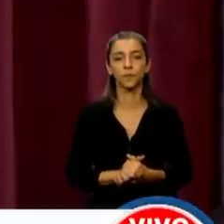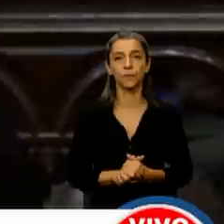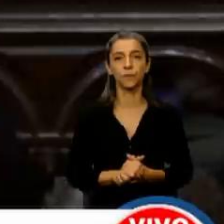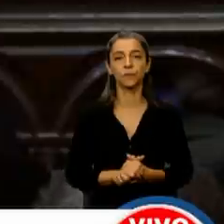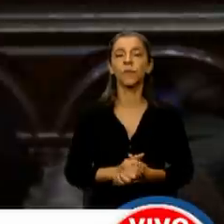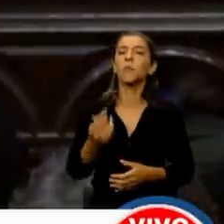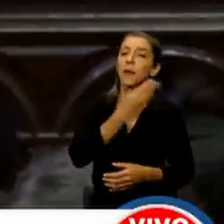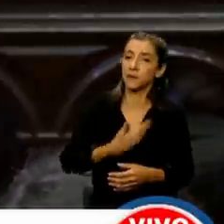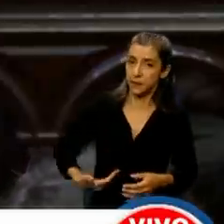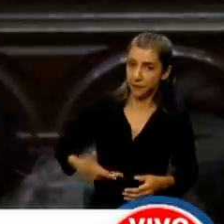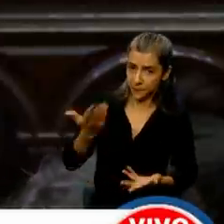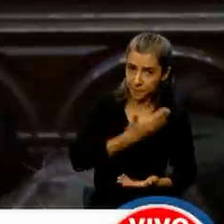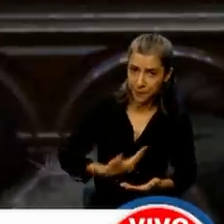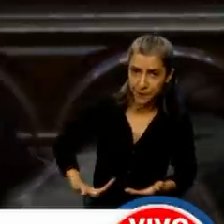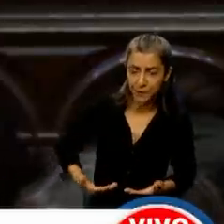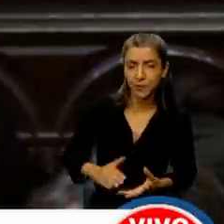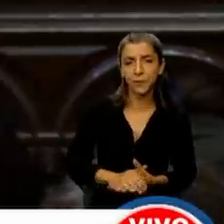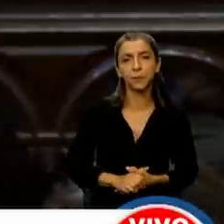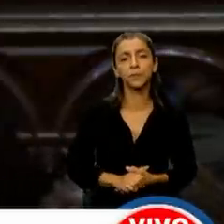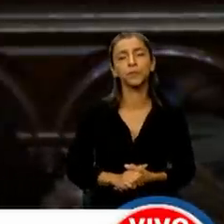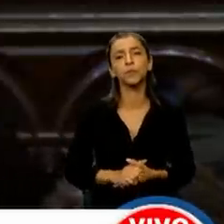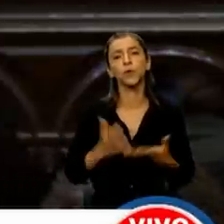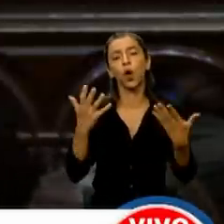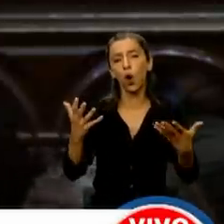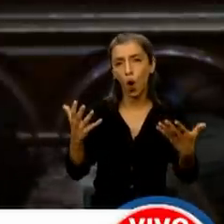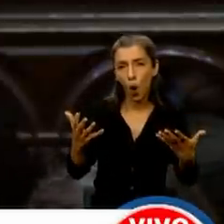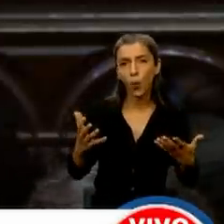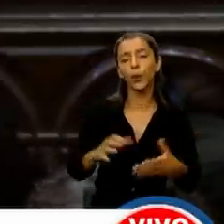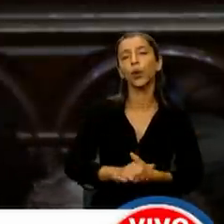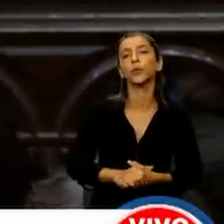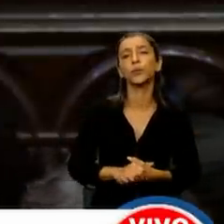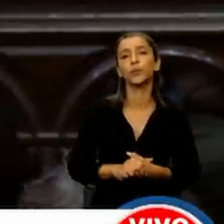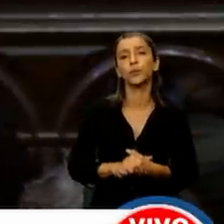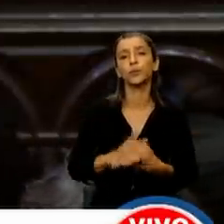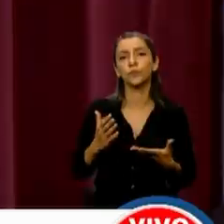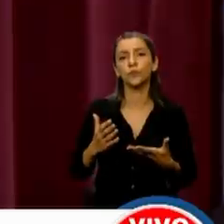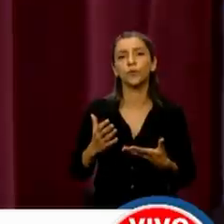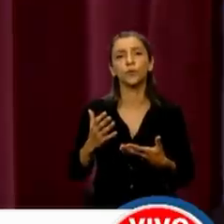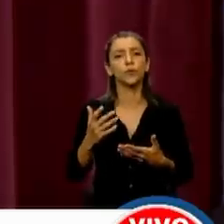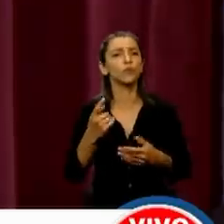presidente presidente obviamente la cebolla me una sobre otra